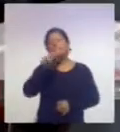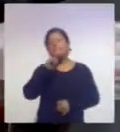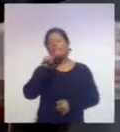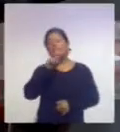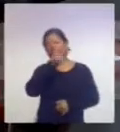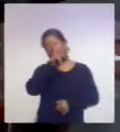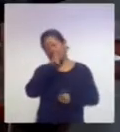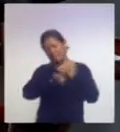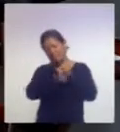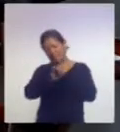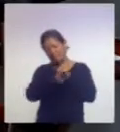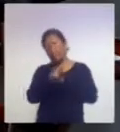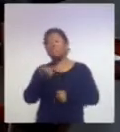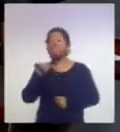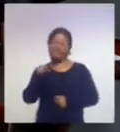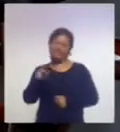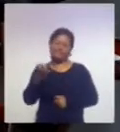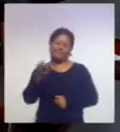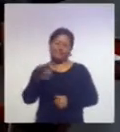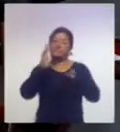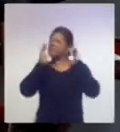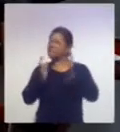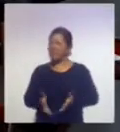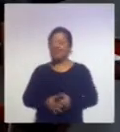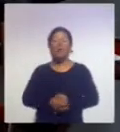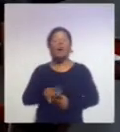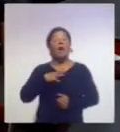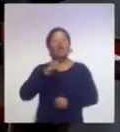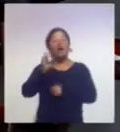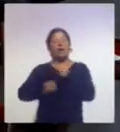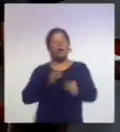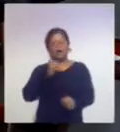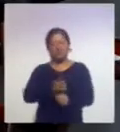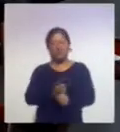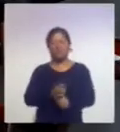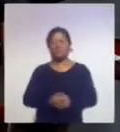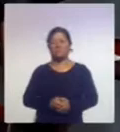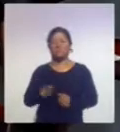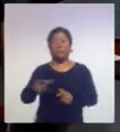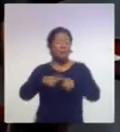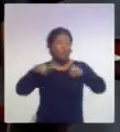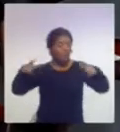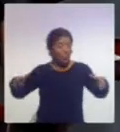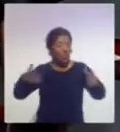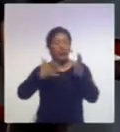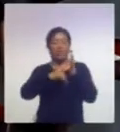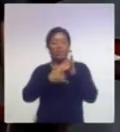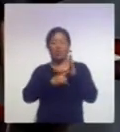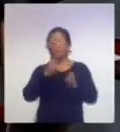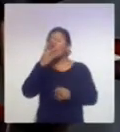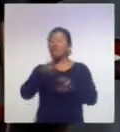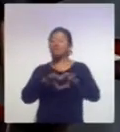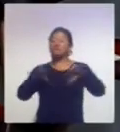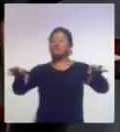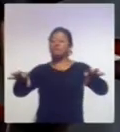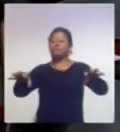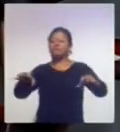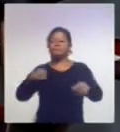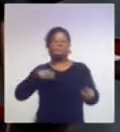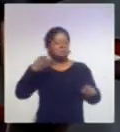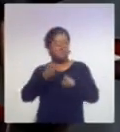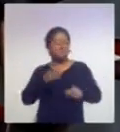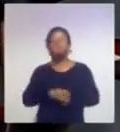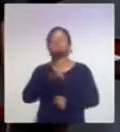que lo haga ya, porque hay esta oportunidad de que se amplíen horarios en dos módulos específicamente. Así